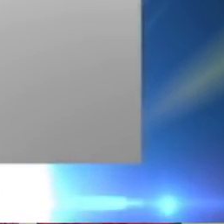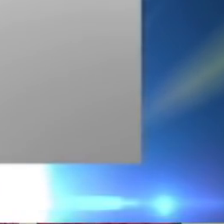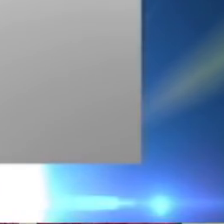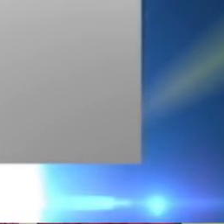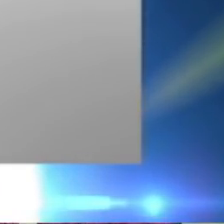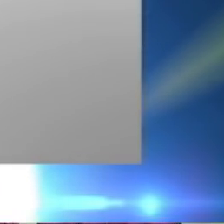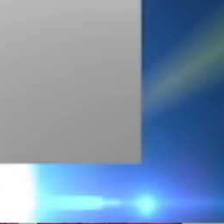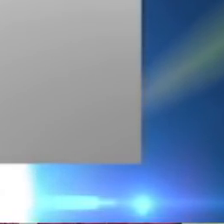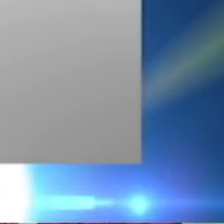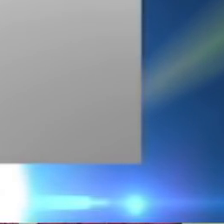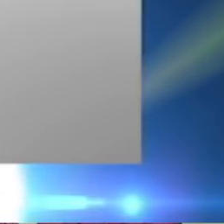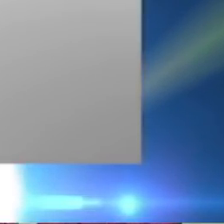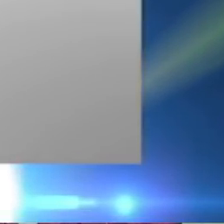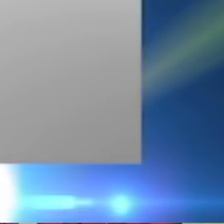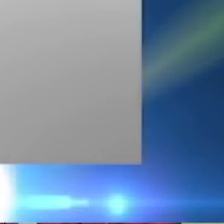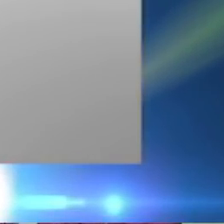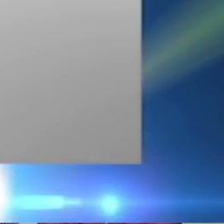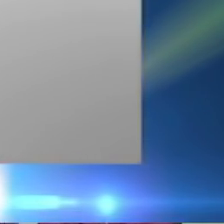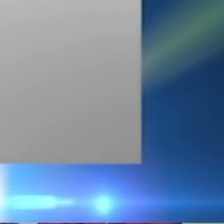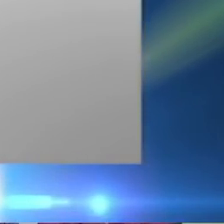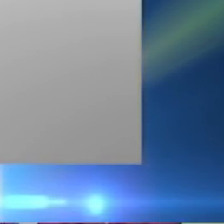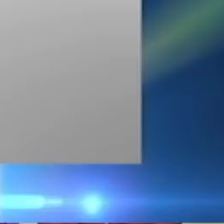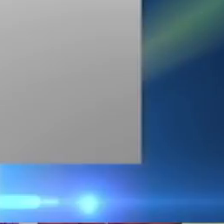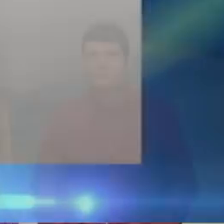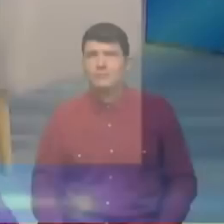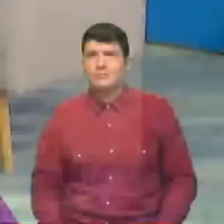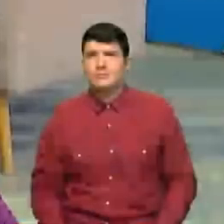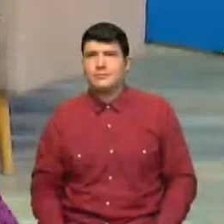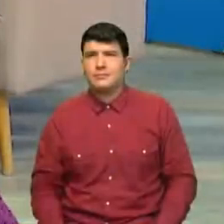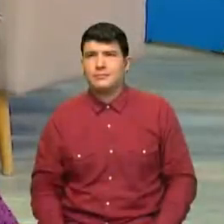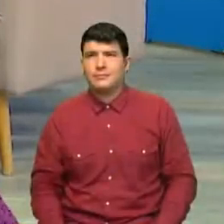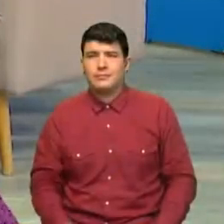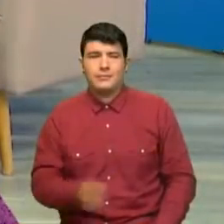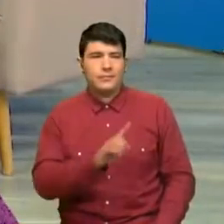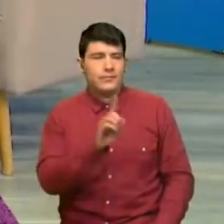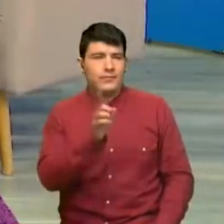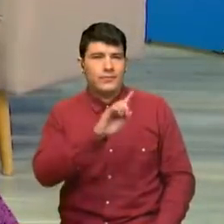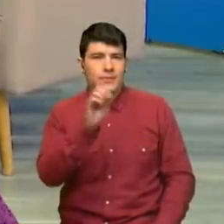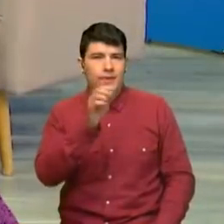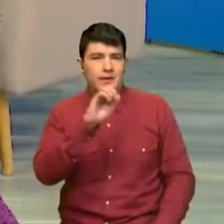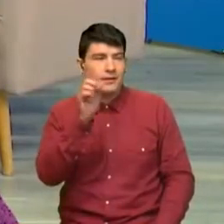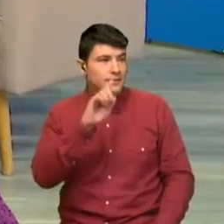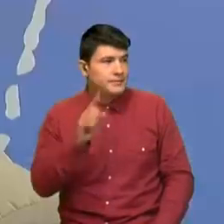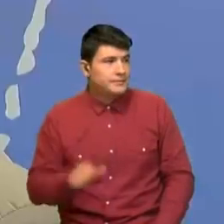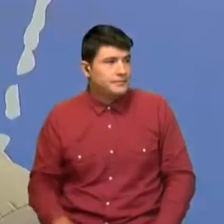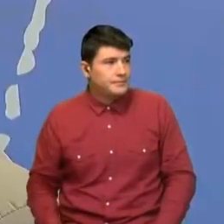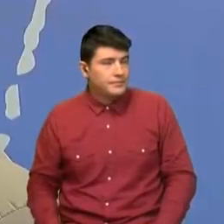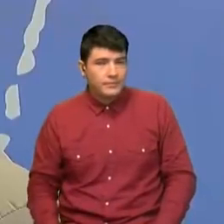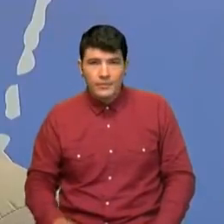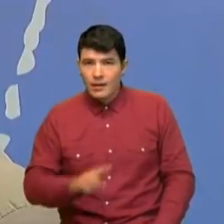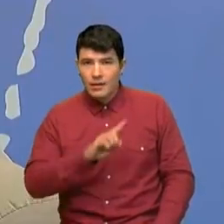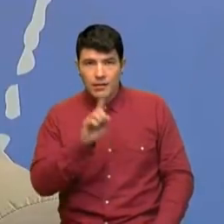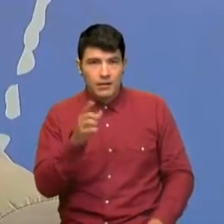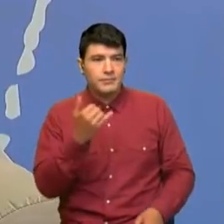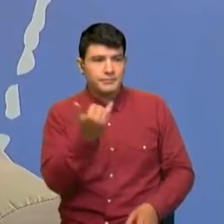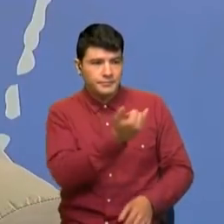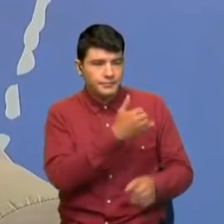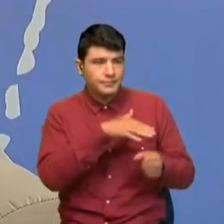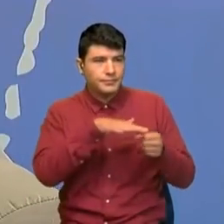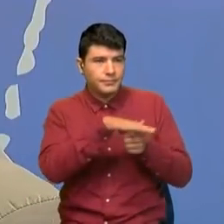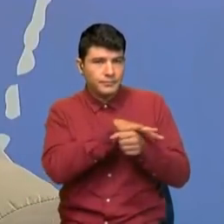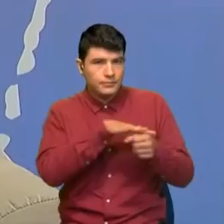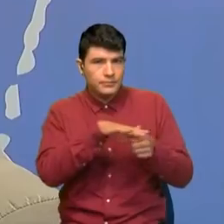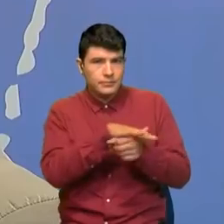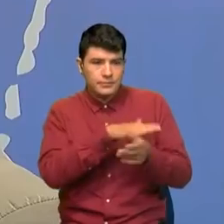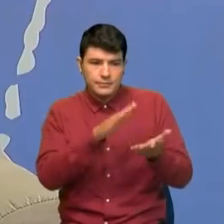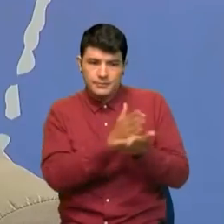con mi pareja? No, es una situación que se presenta una exclusión